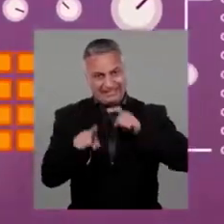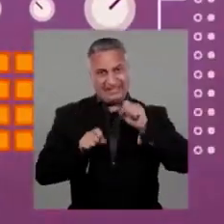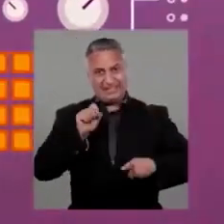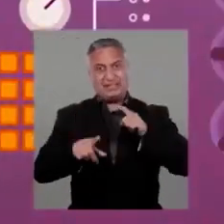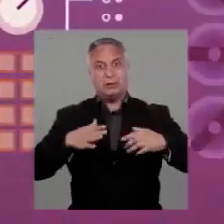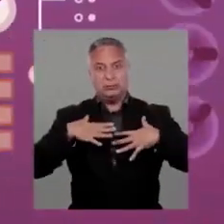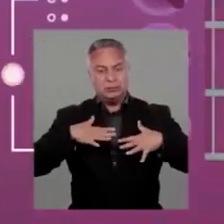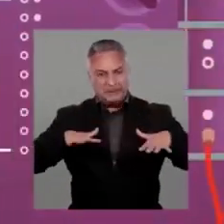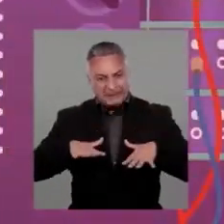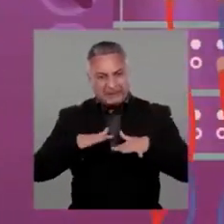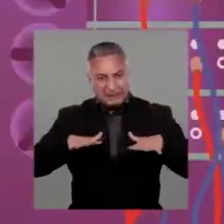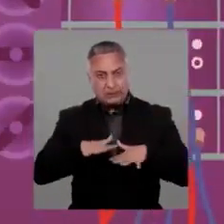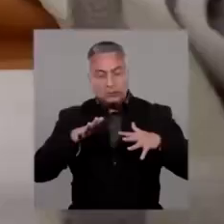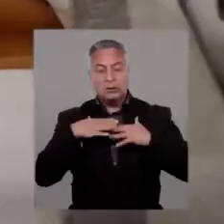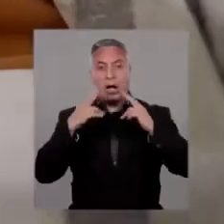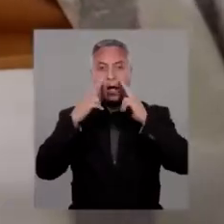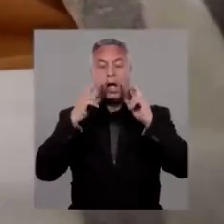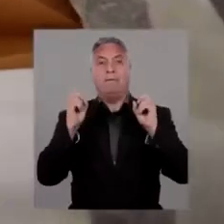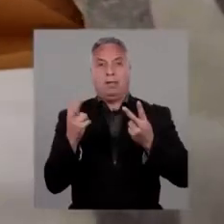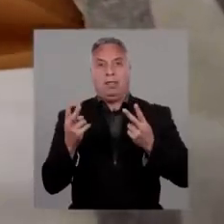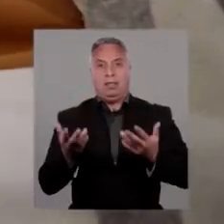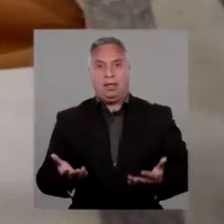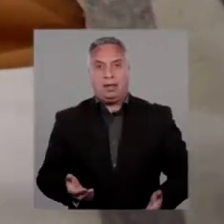para mantenernos vivos.